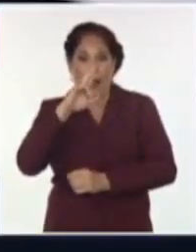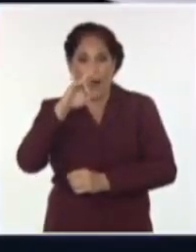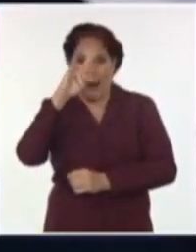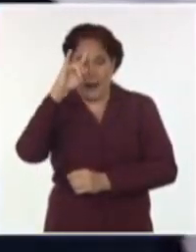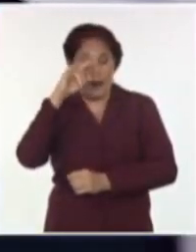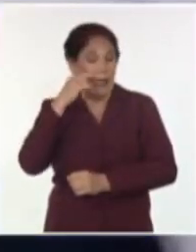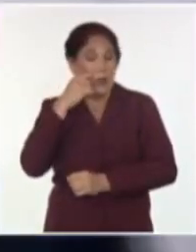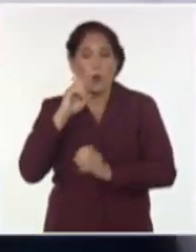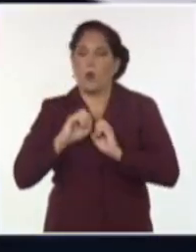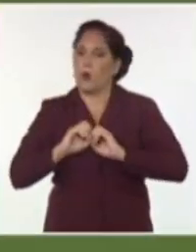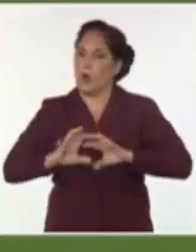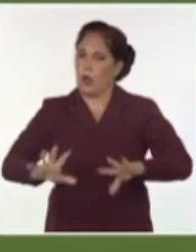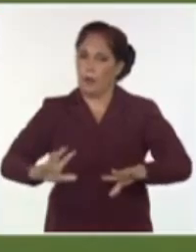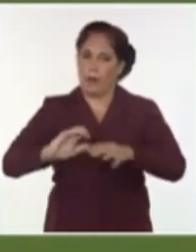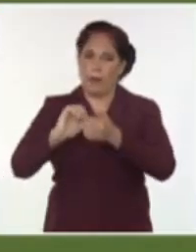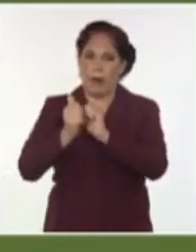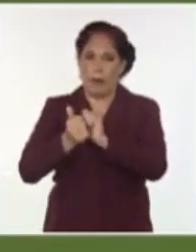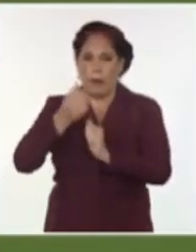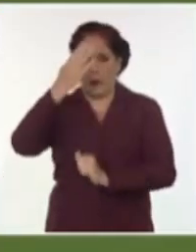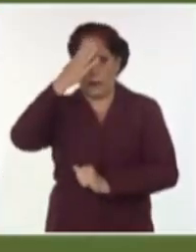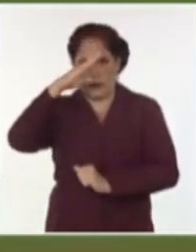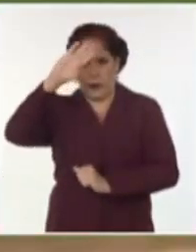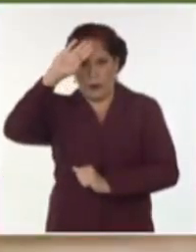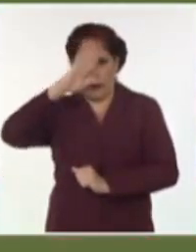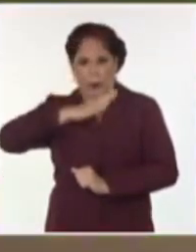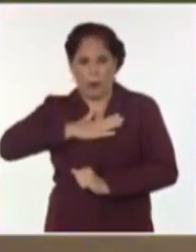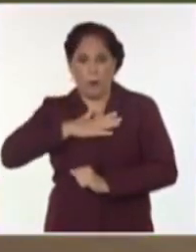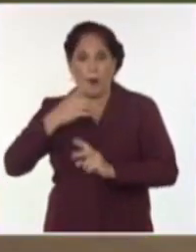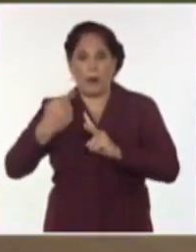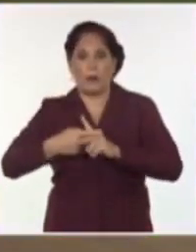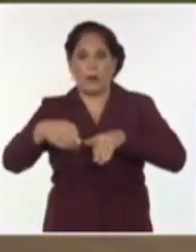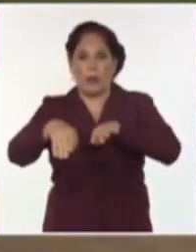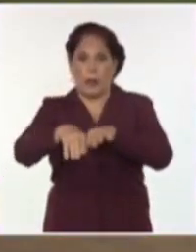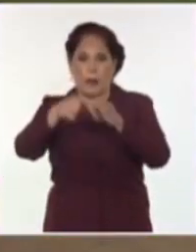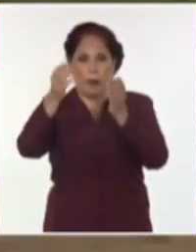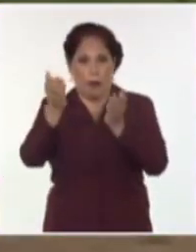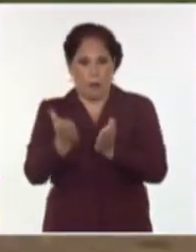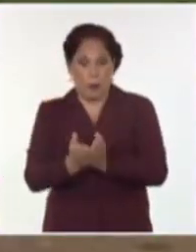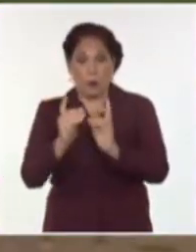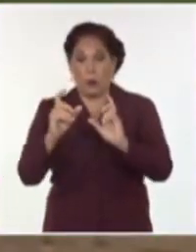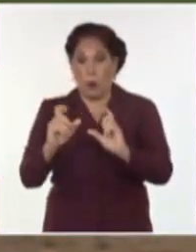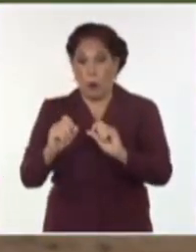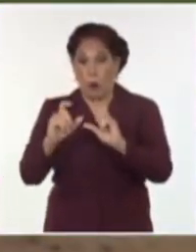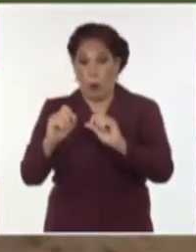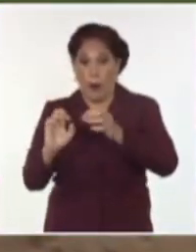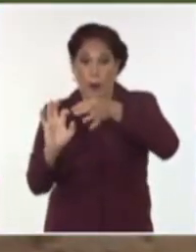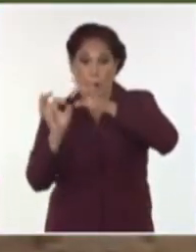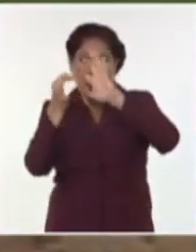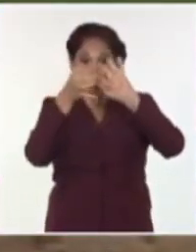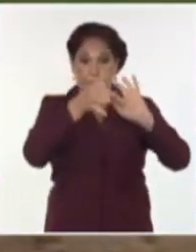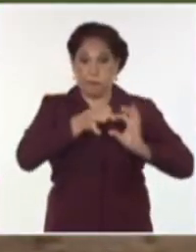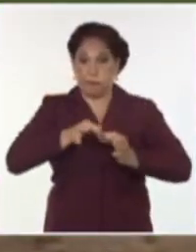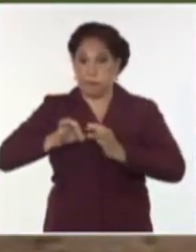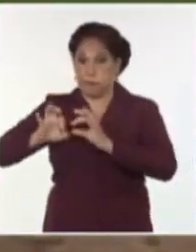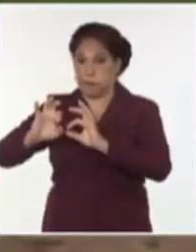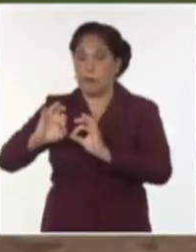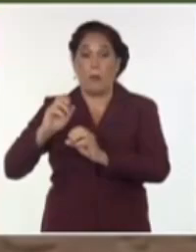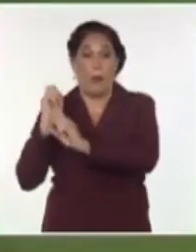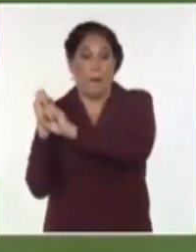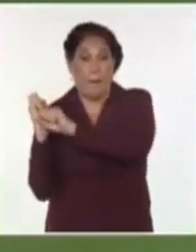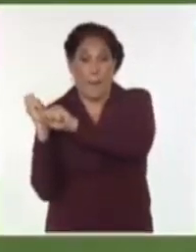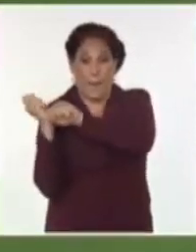y referente del deporte cubano y también mundial. En Juegos Olímpicos plasmó como poco su